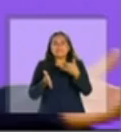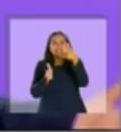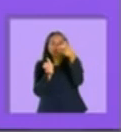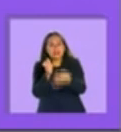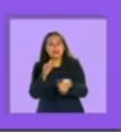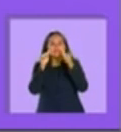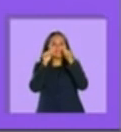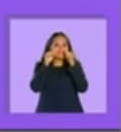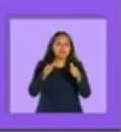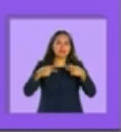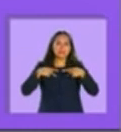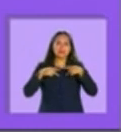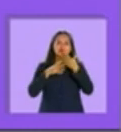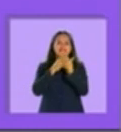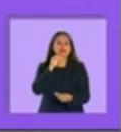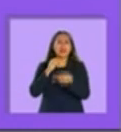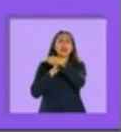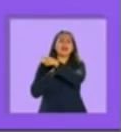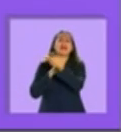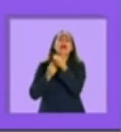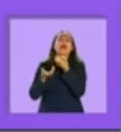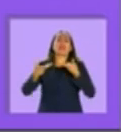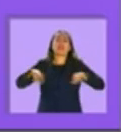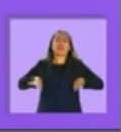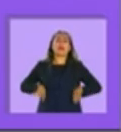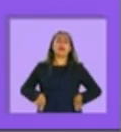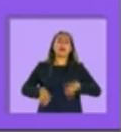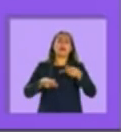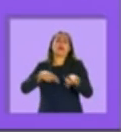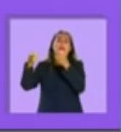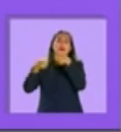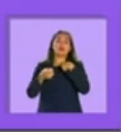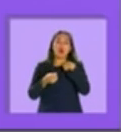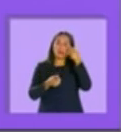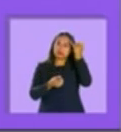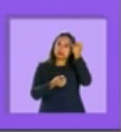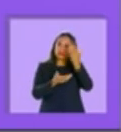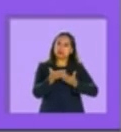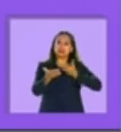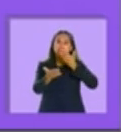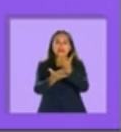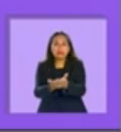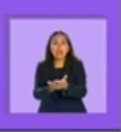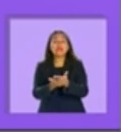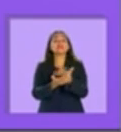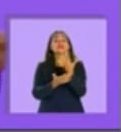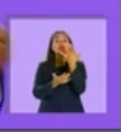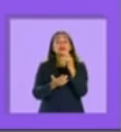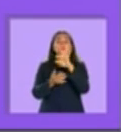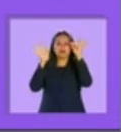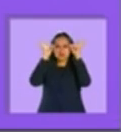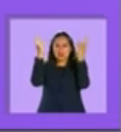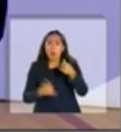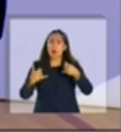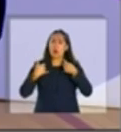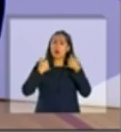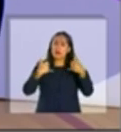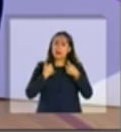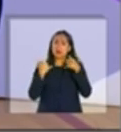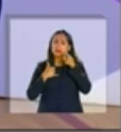diciendo, híjole, vamos a tener la mejor defensa de migrantes de esta forma, ¿no? Ay, vamos a cambiar la ley y a partir